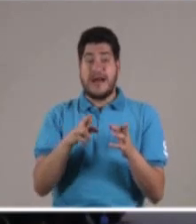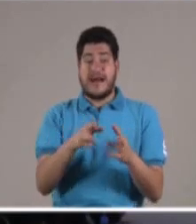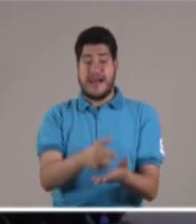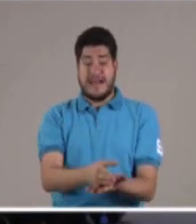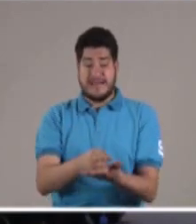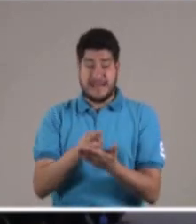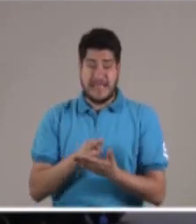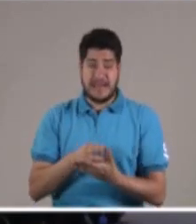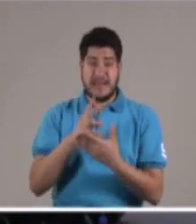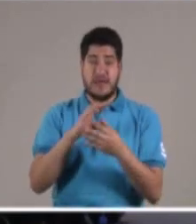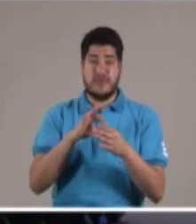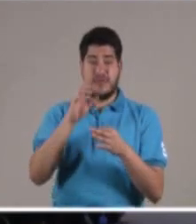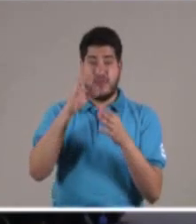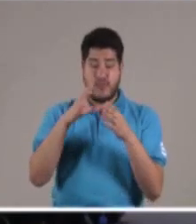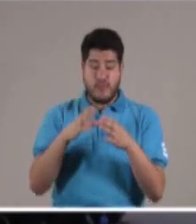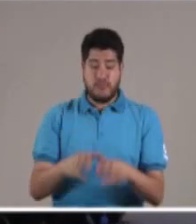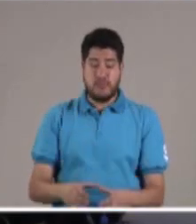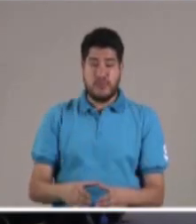ciego